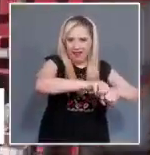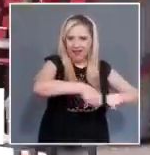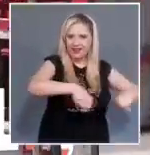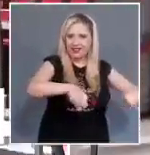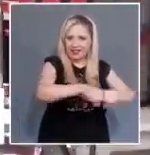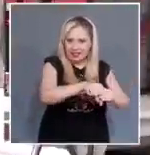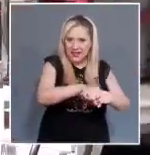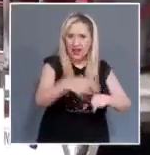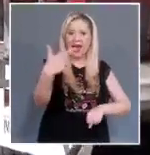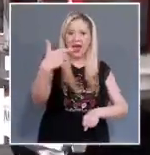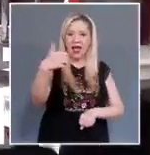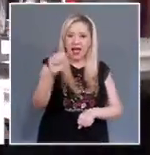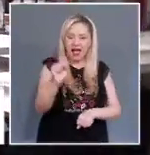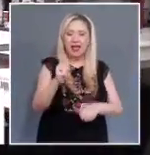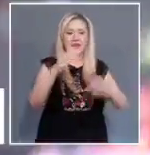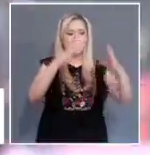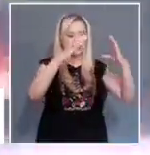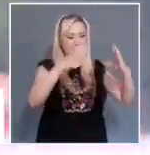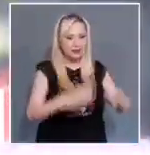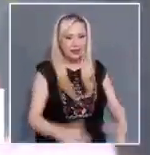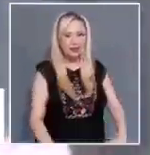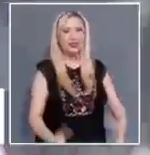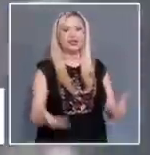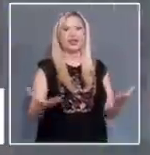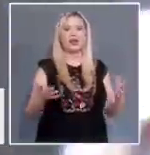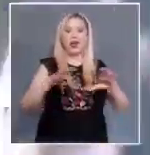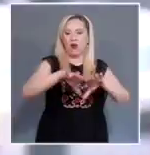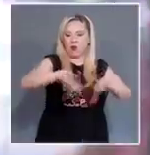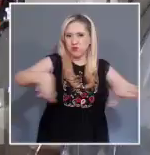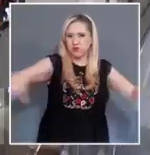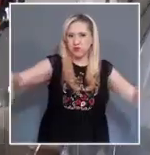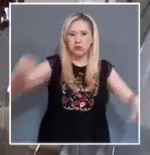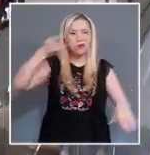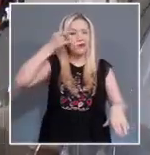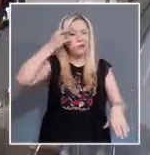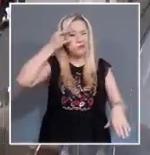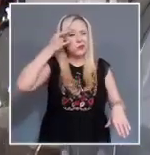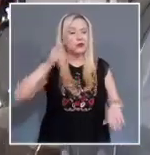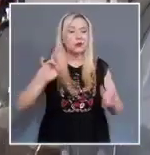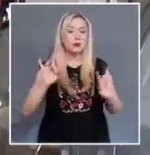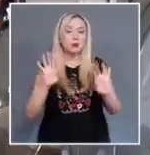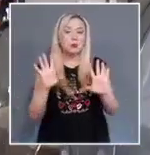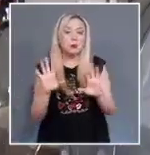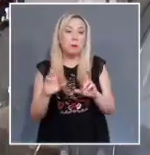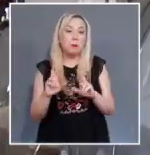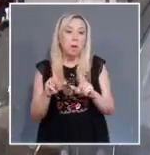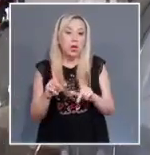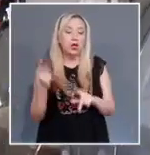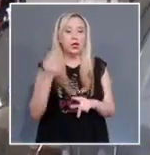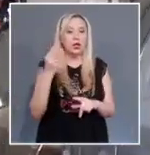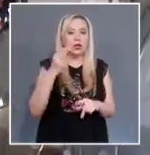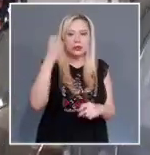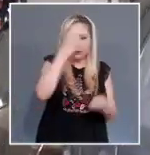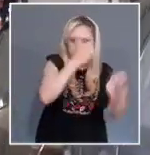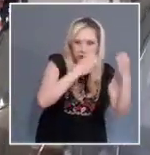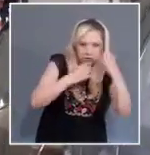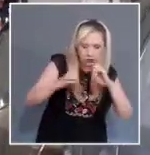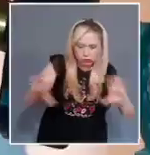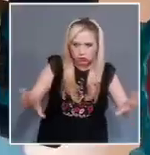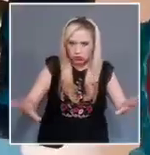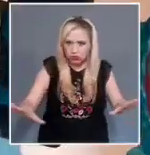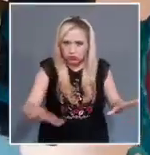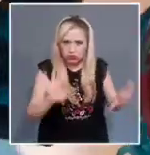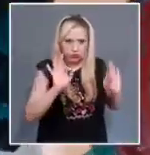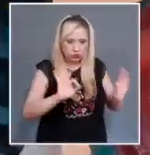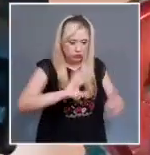los tanques o cilindros. Recomendó realizar revisiones periódicas y pruebas para determinar que los contenedores